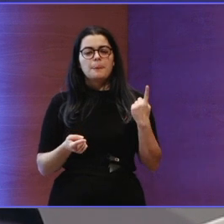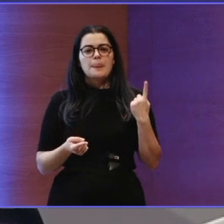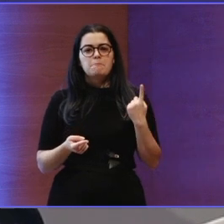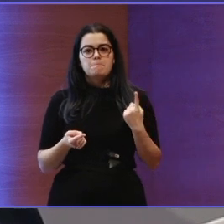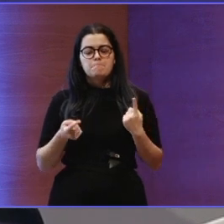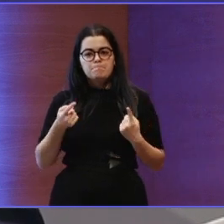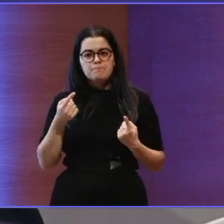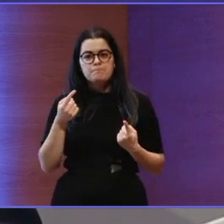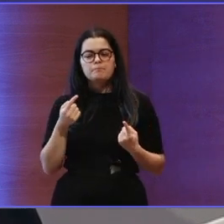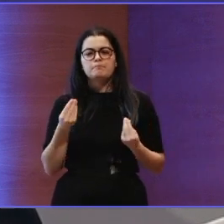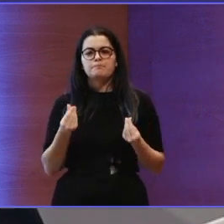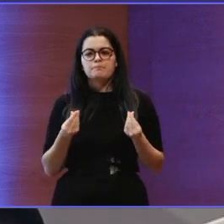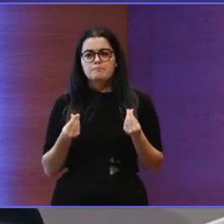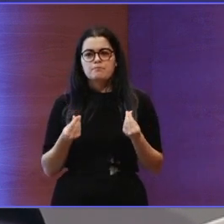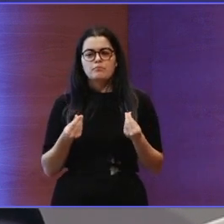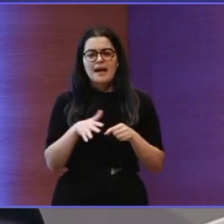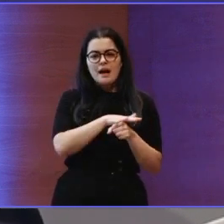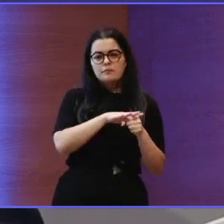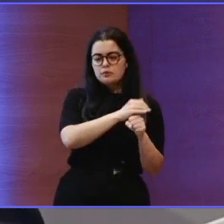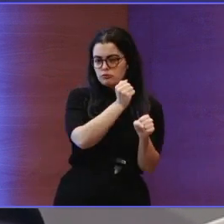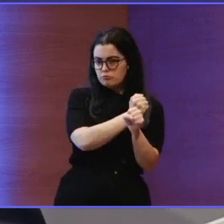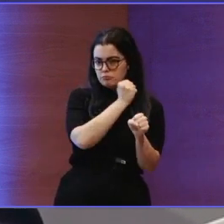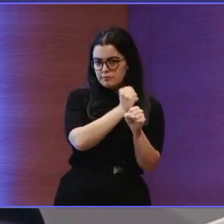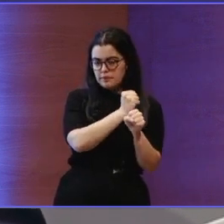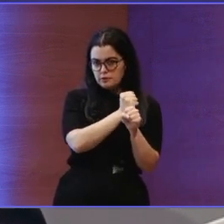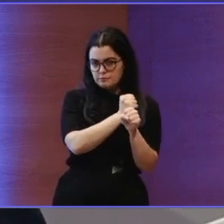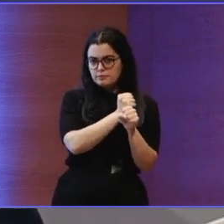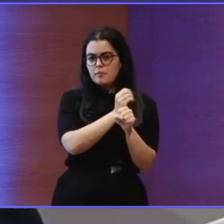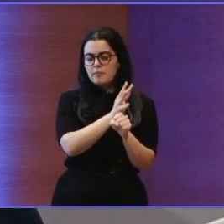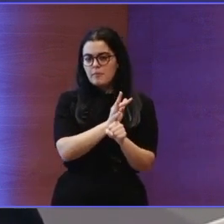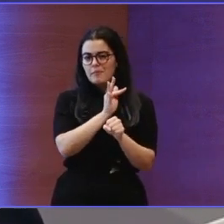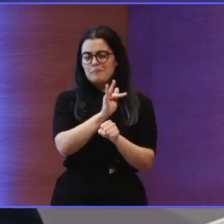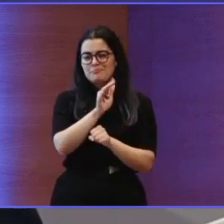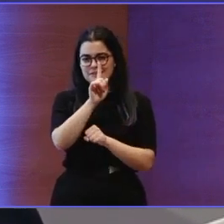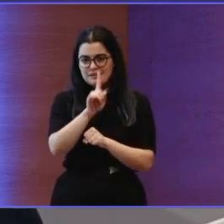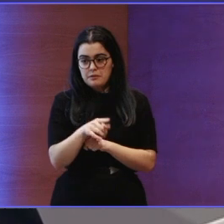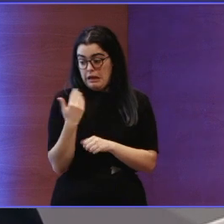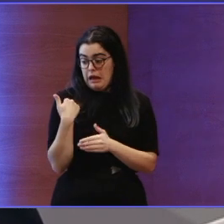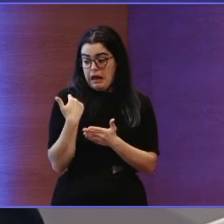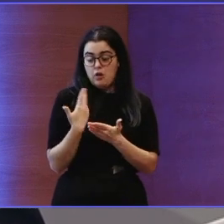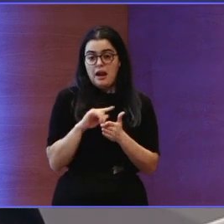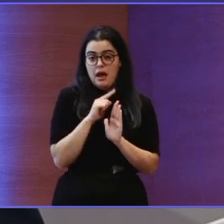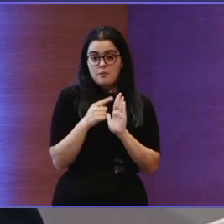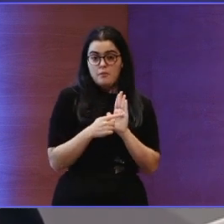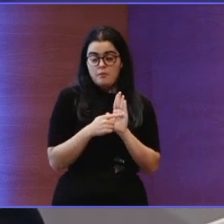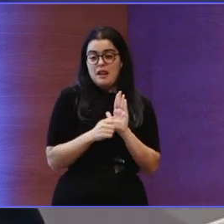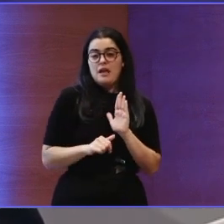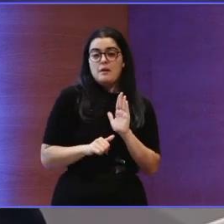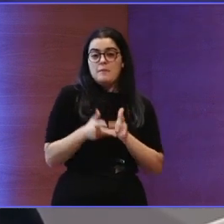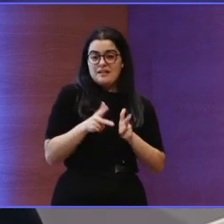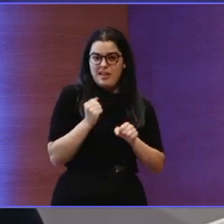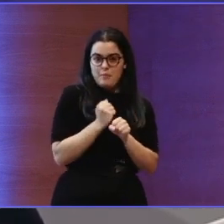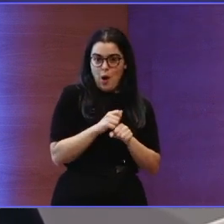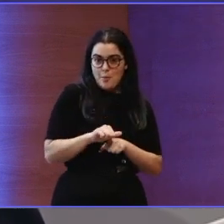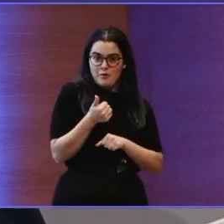de de encuentro entre el ámbito del empleo y más a partir de la aprobación de la ley basca de empleo que